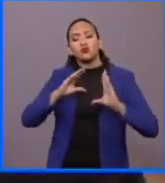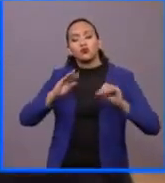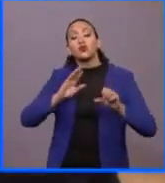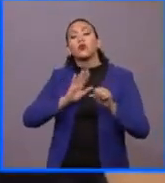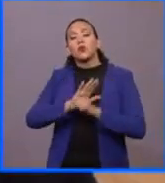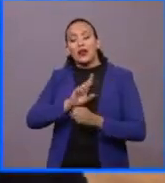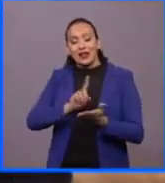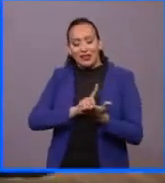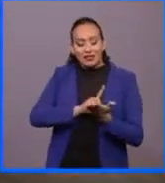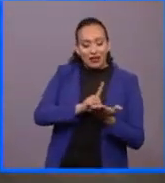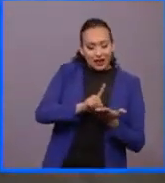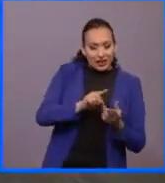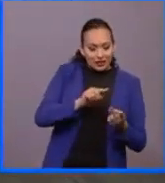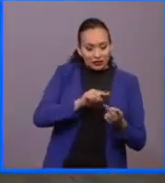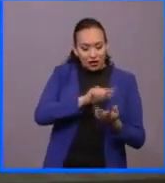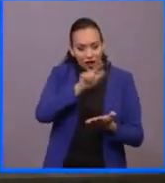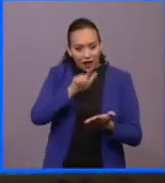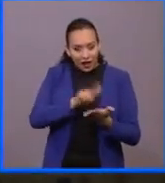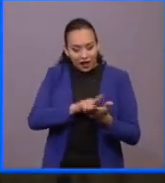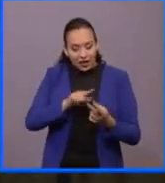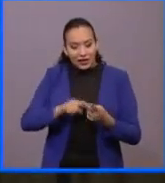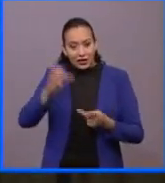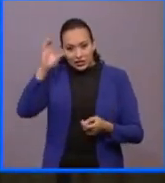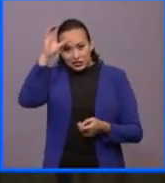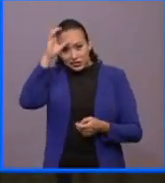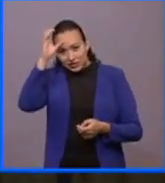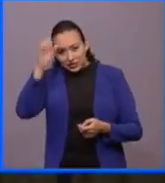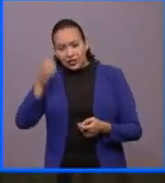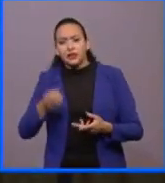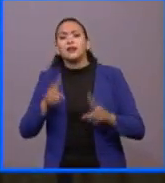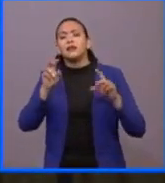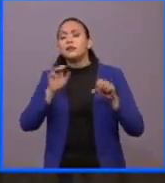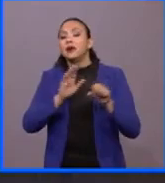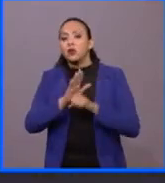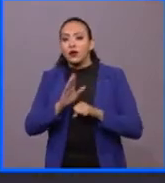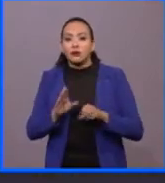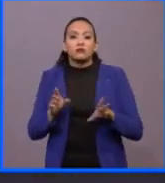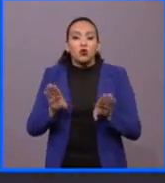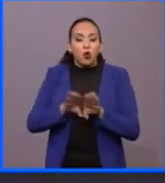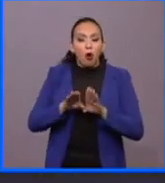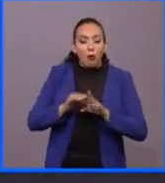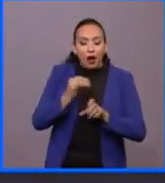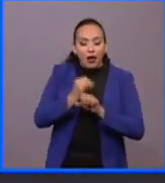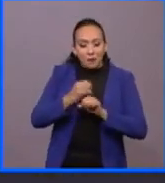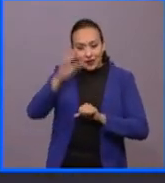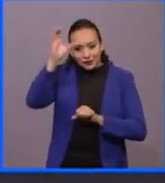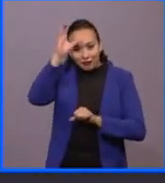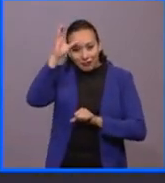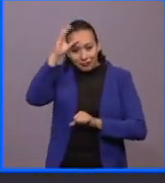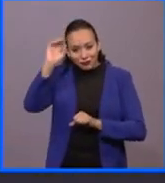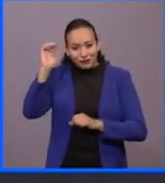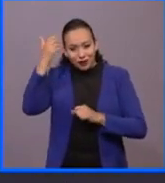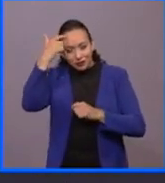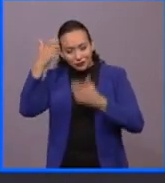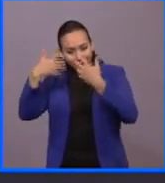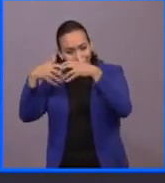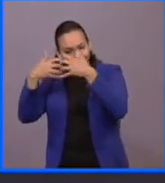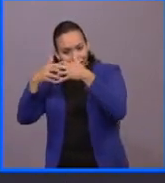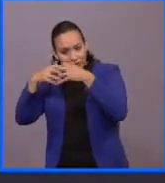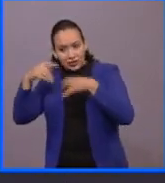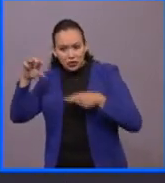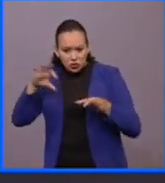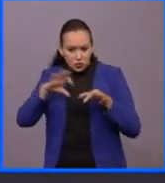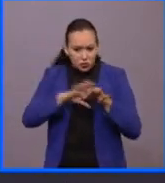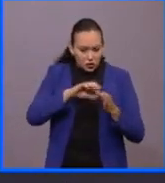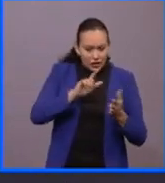de Derecho y Ciencia con el tema Aportes de las neurociencias al ámbito legal. El ministro en retiro, José Ramón Cosío